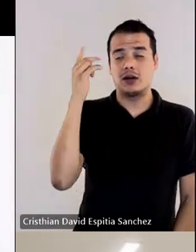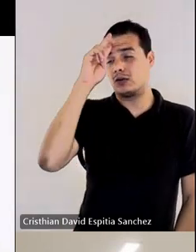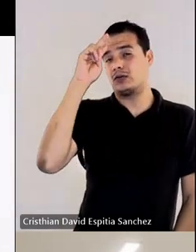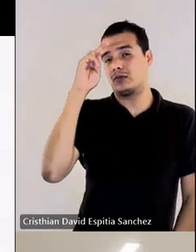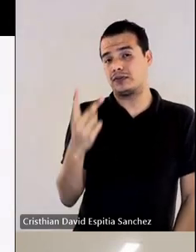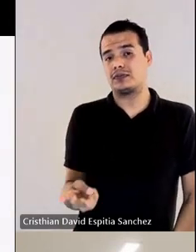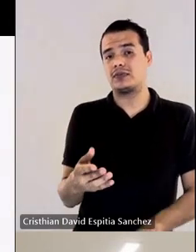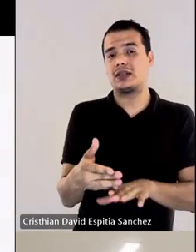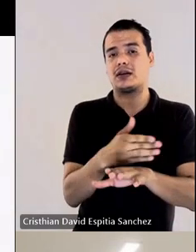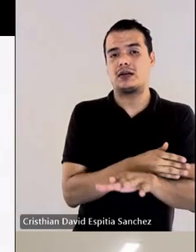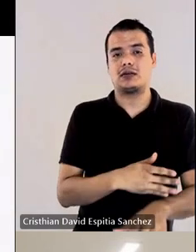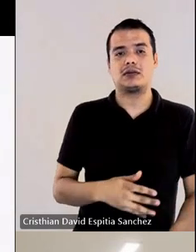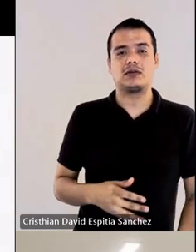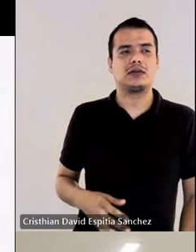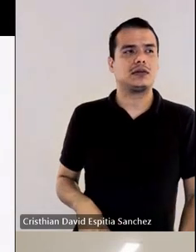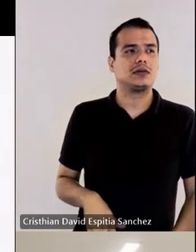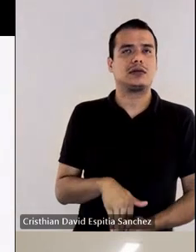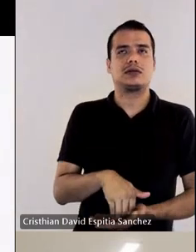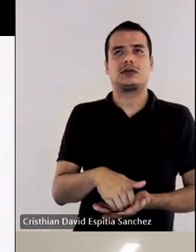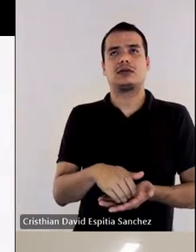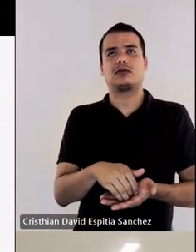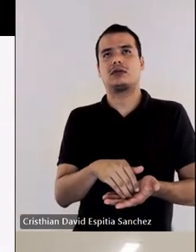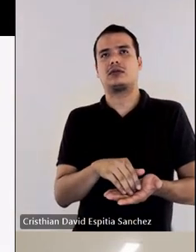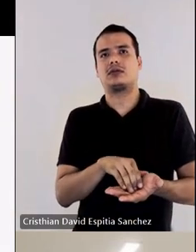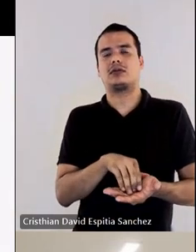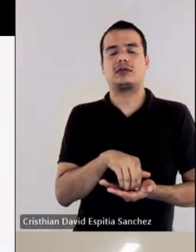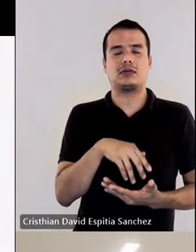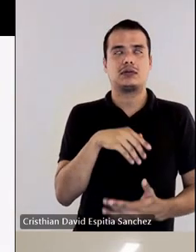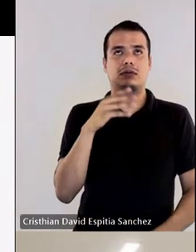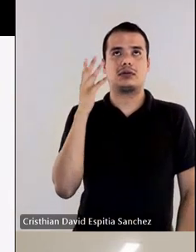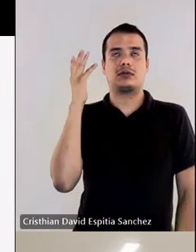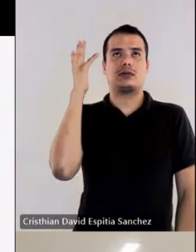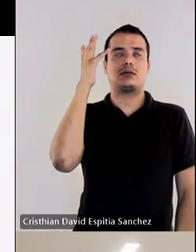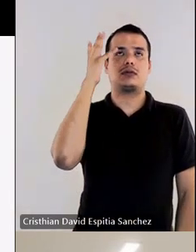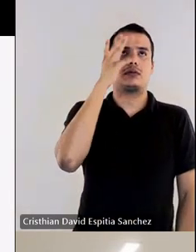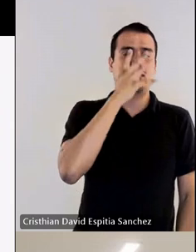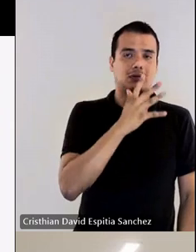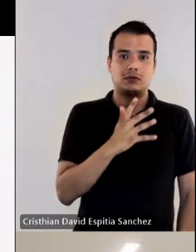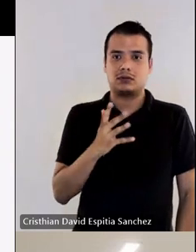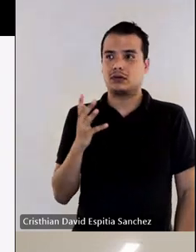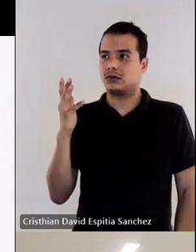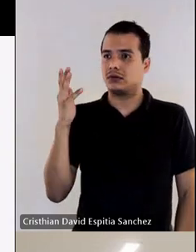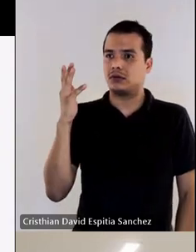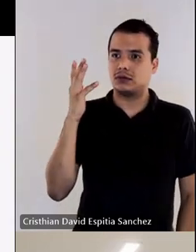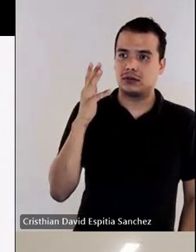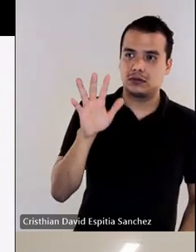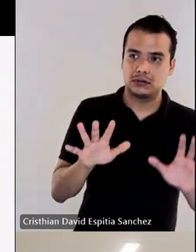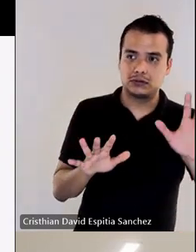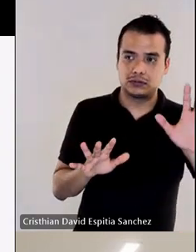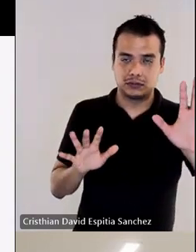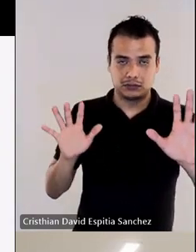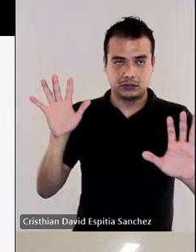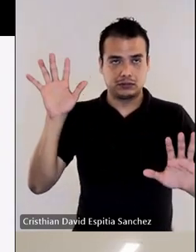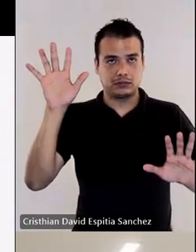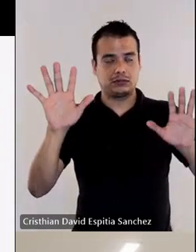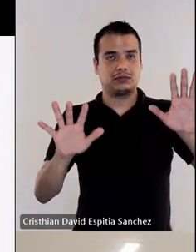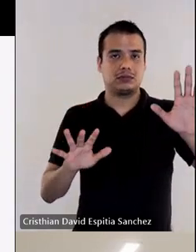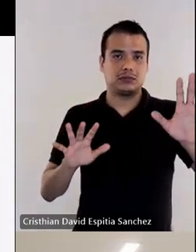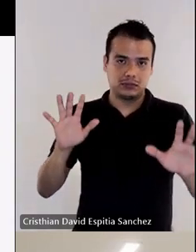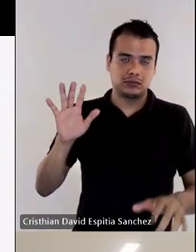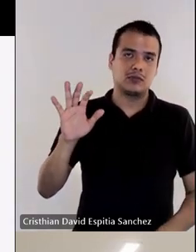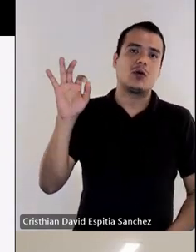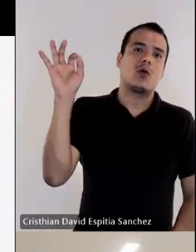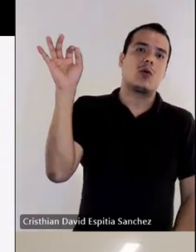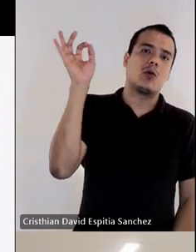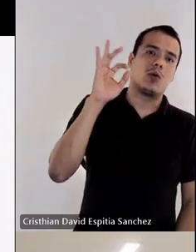importantes como es la falta de fuerza, sensación de pérdida del conocimiento, malestar, algo de mareo, vértigo, quizás posibilidad